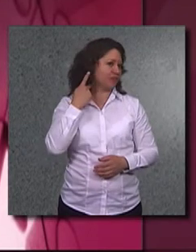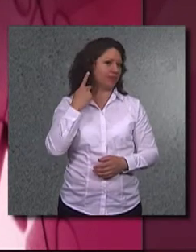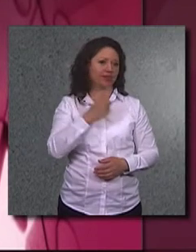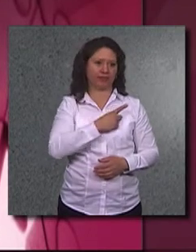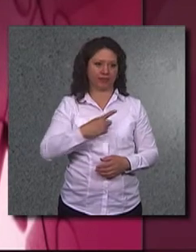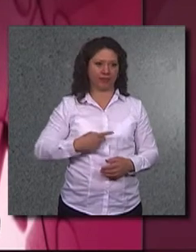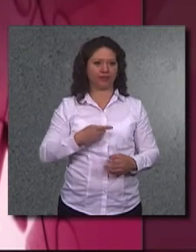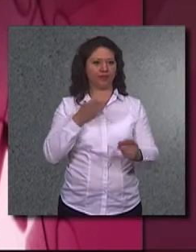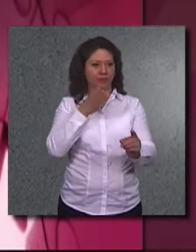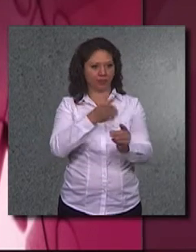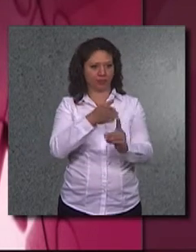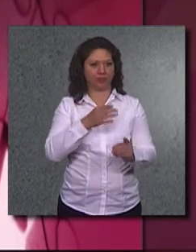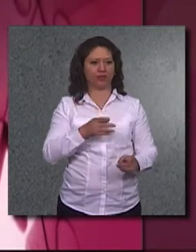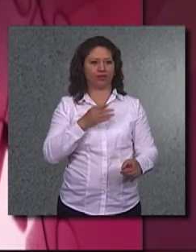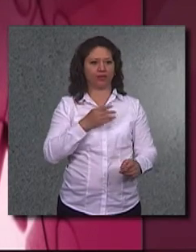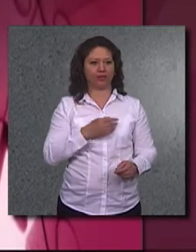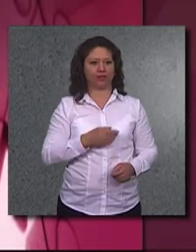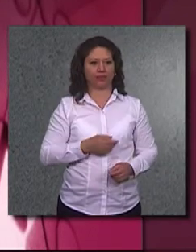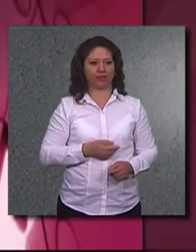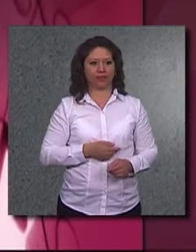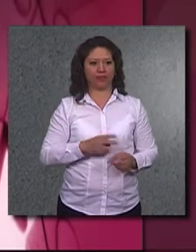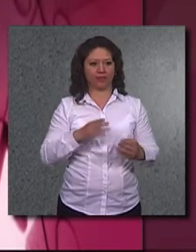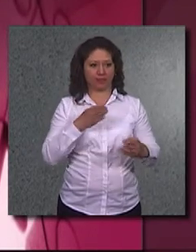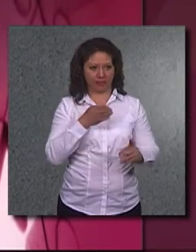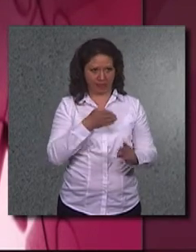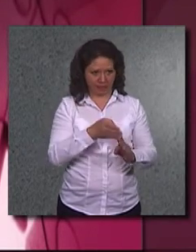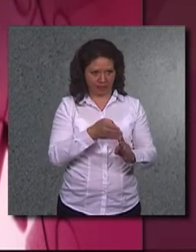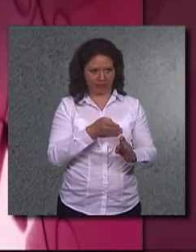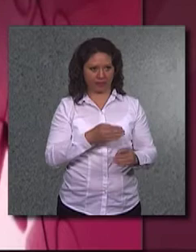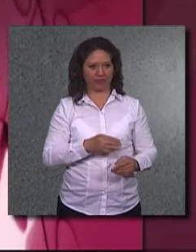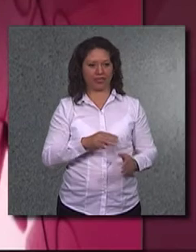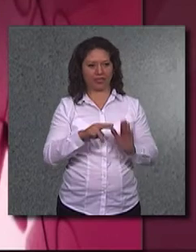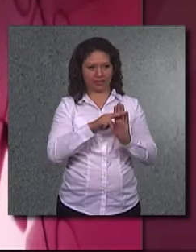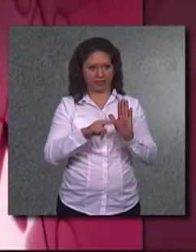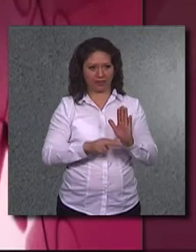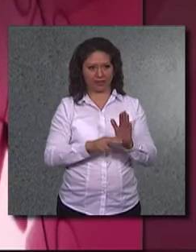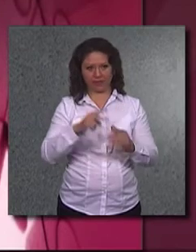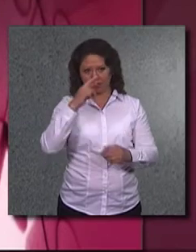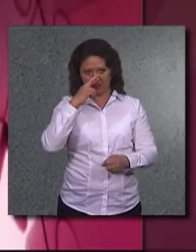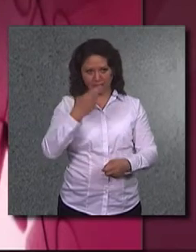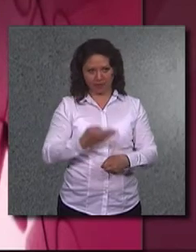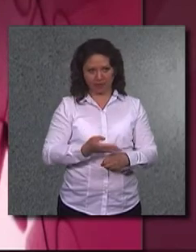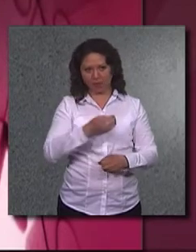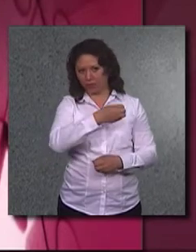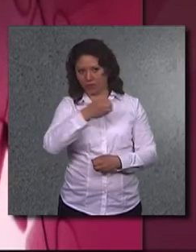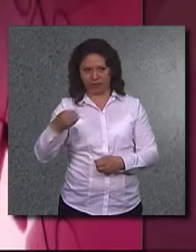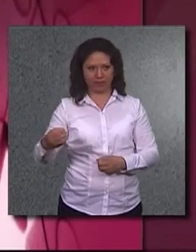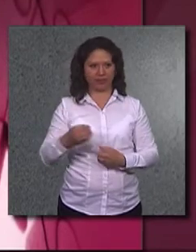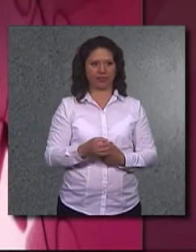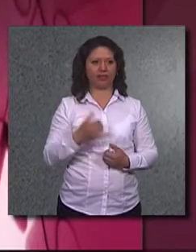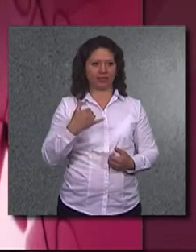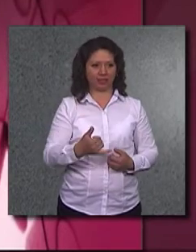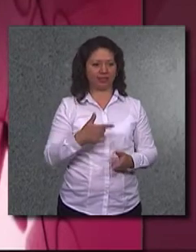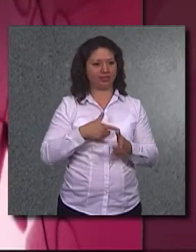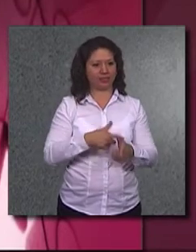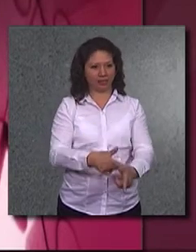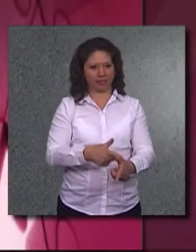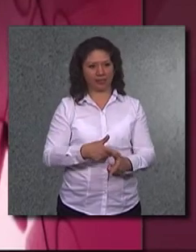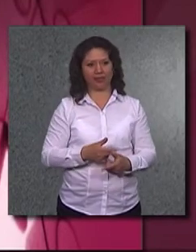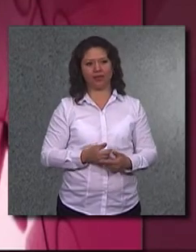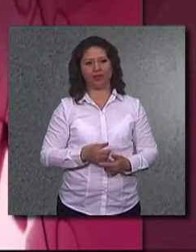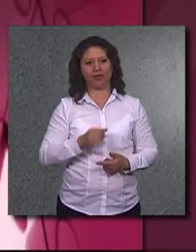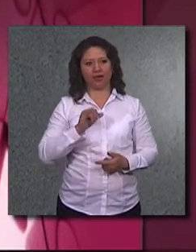deben señalar objetivos metas indicadores responsables de organización y